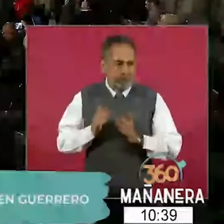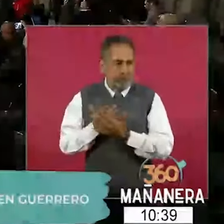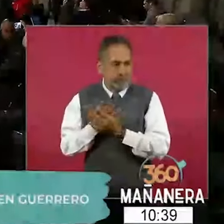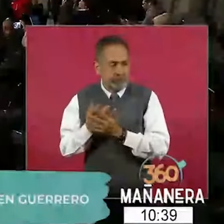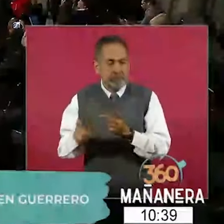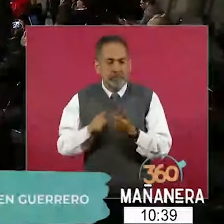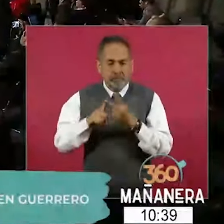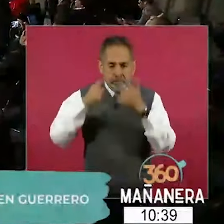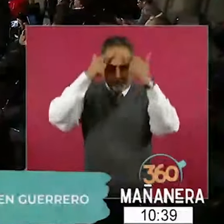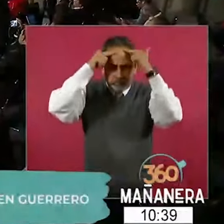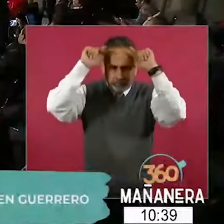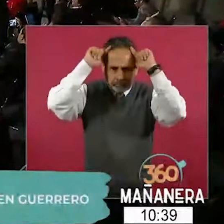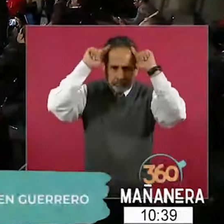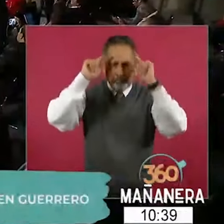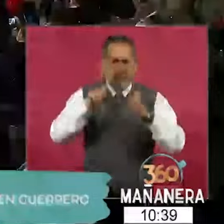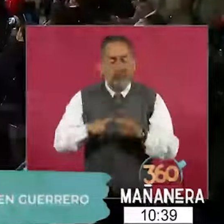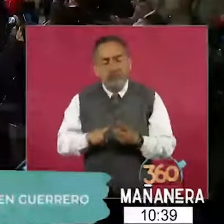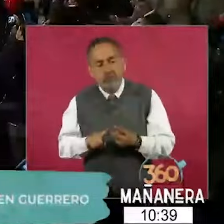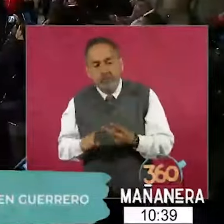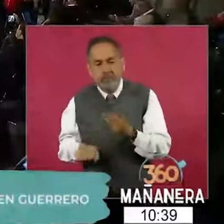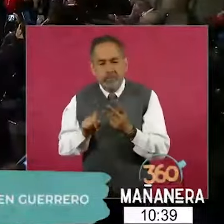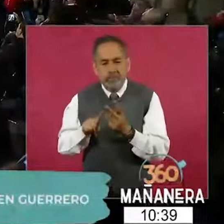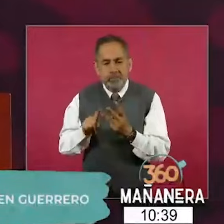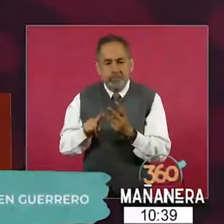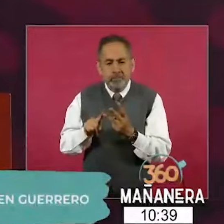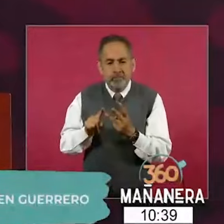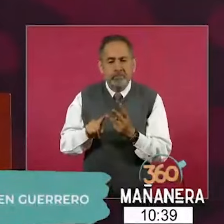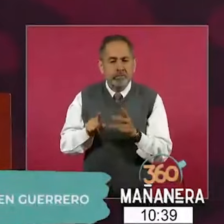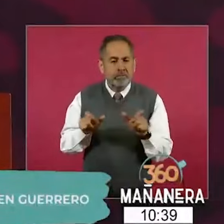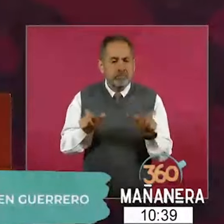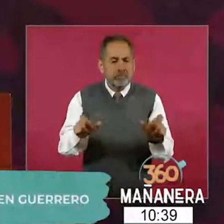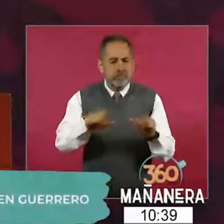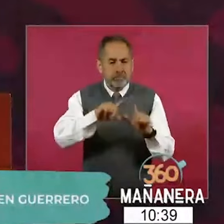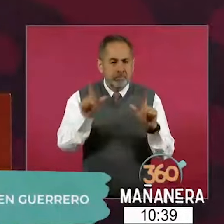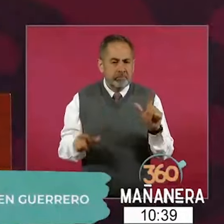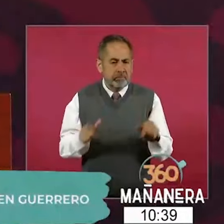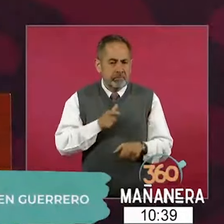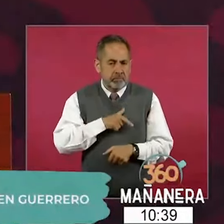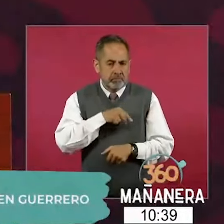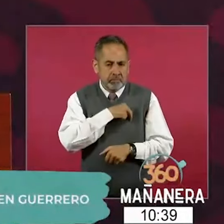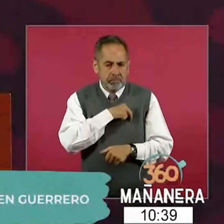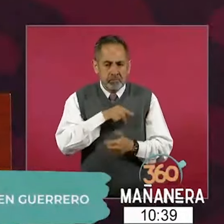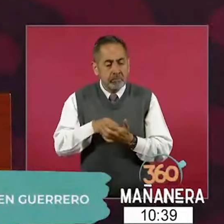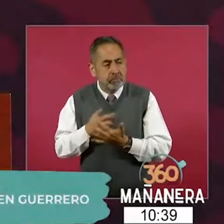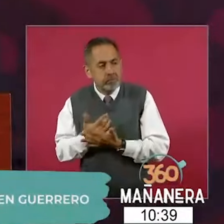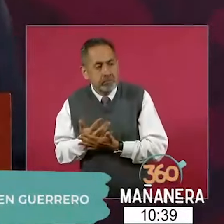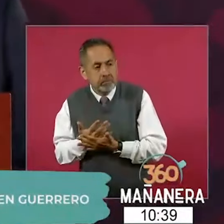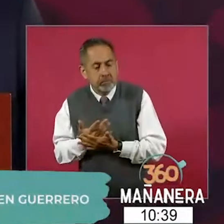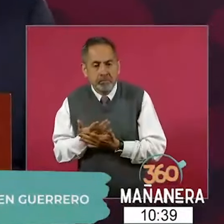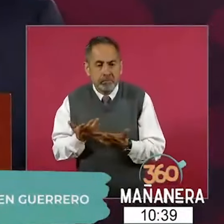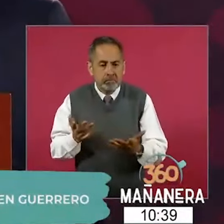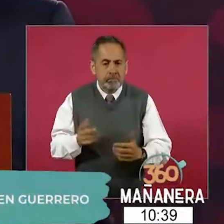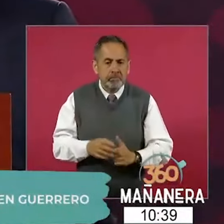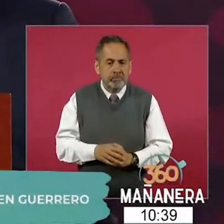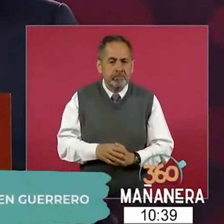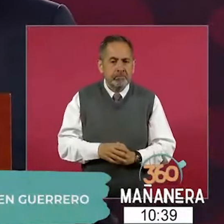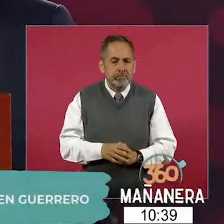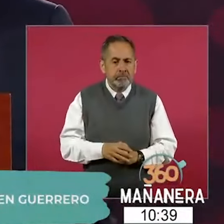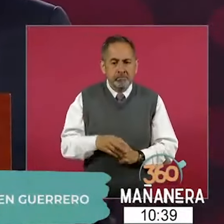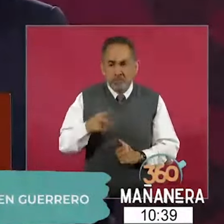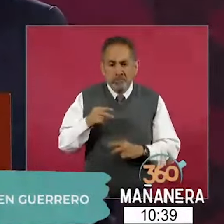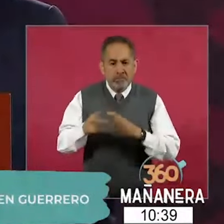plan Marina y la guardia nacional estamos eh